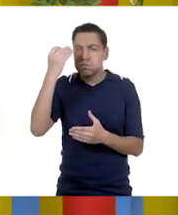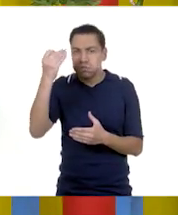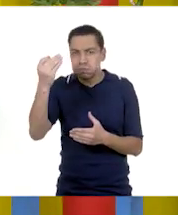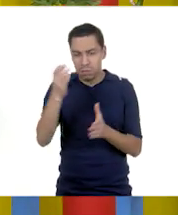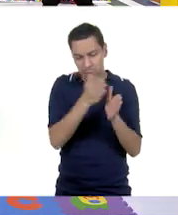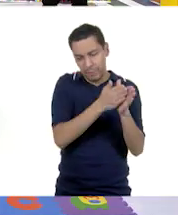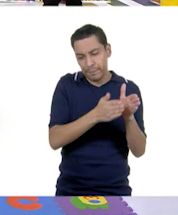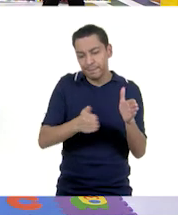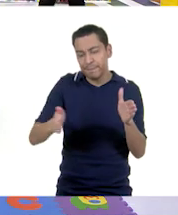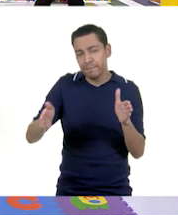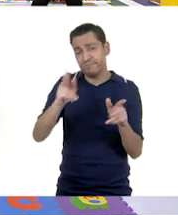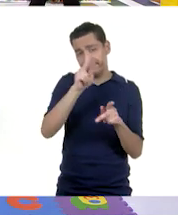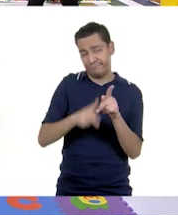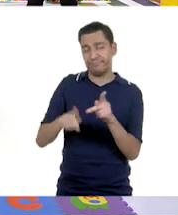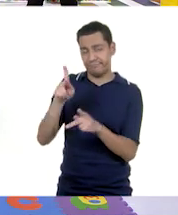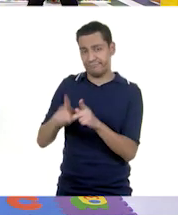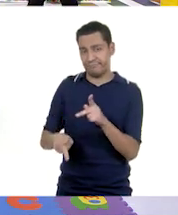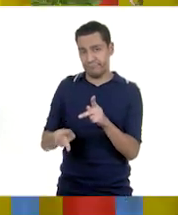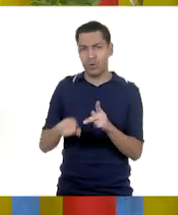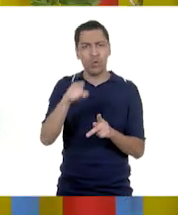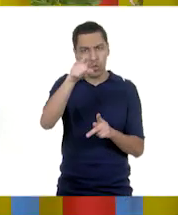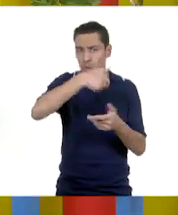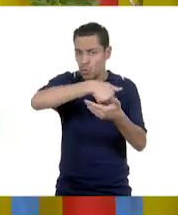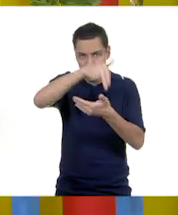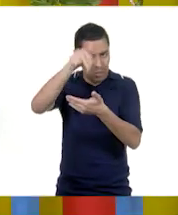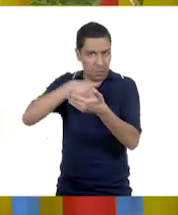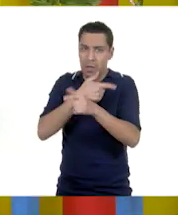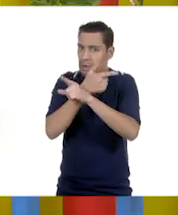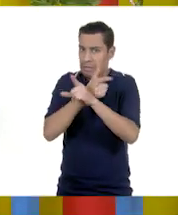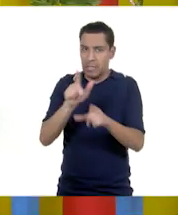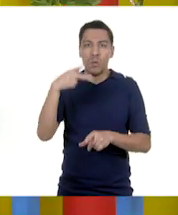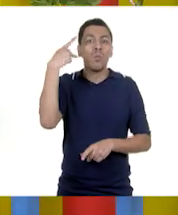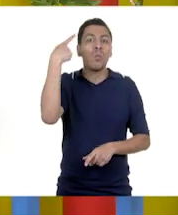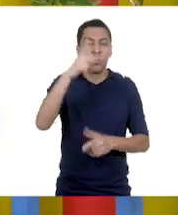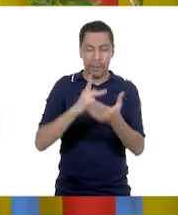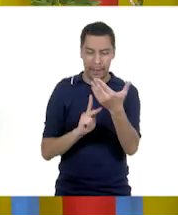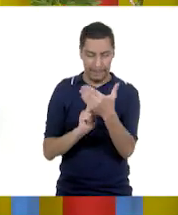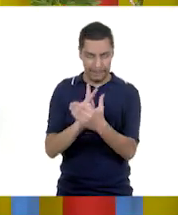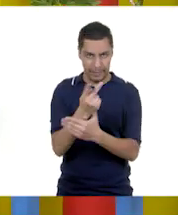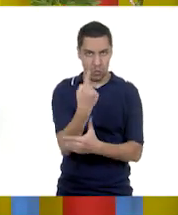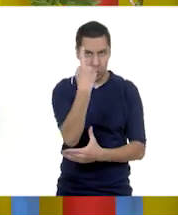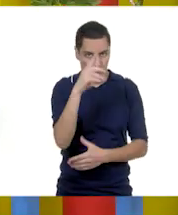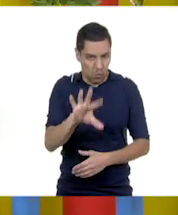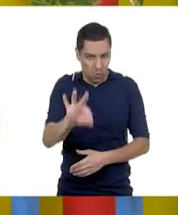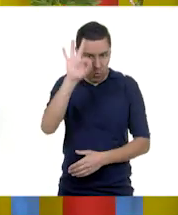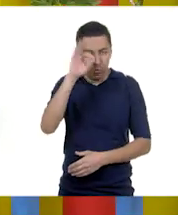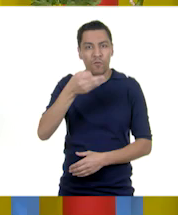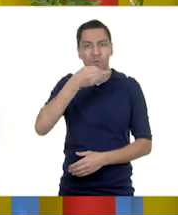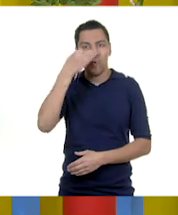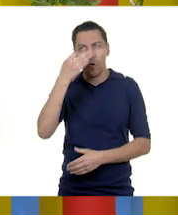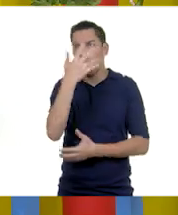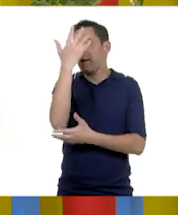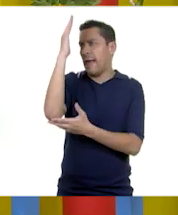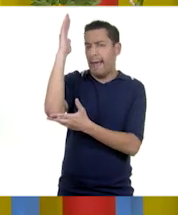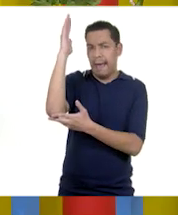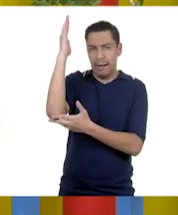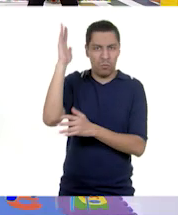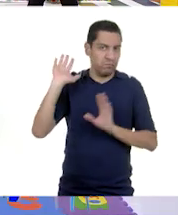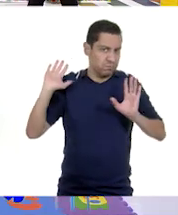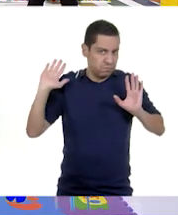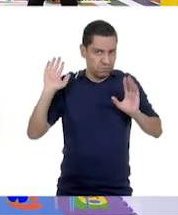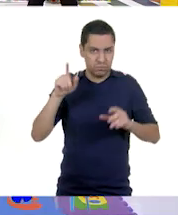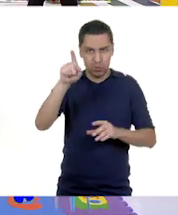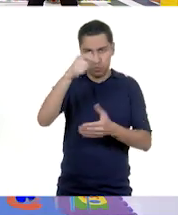Si es la que tú prefieres, niñas y niños, allá en casa, ustedes pueden hacer lo mismo con su libro de conocimiento del medio y también trabajarlo en su